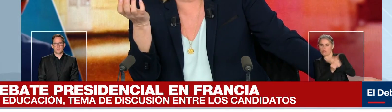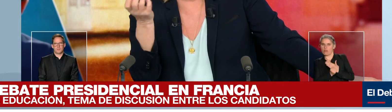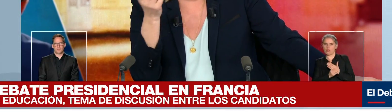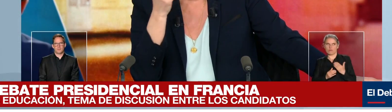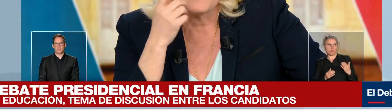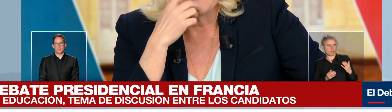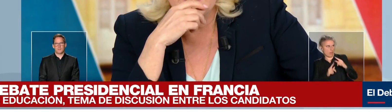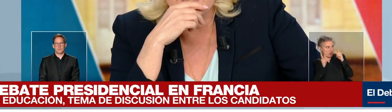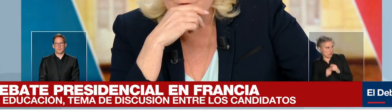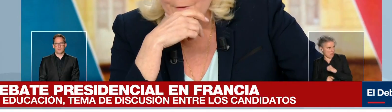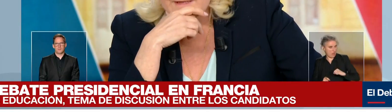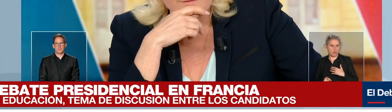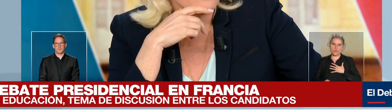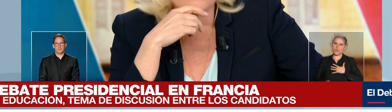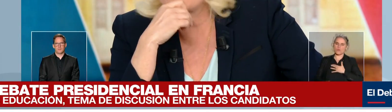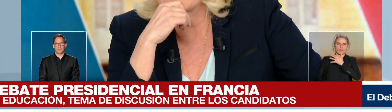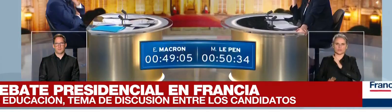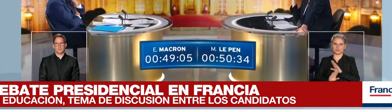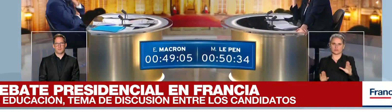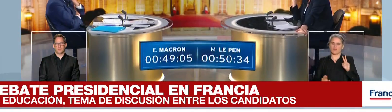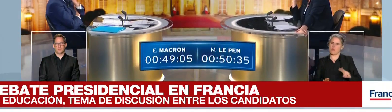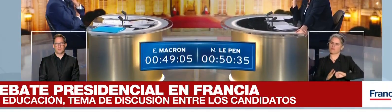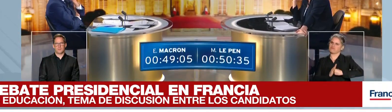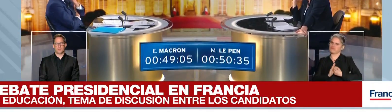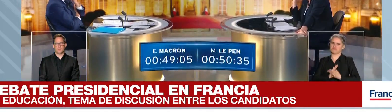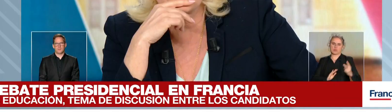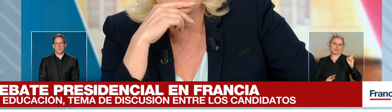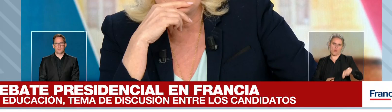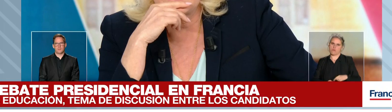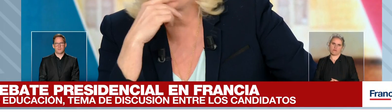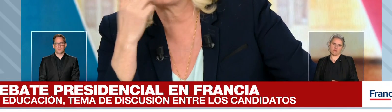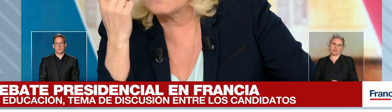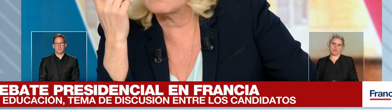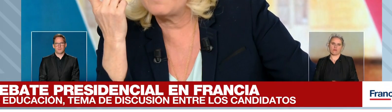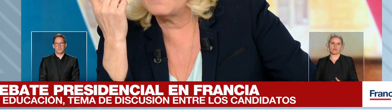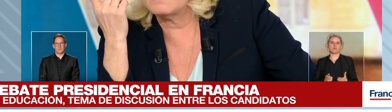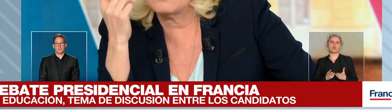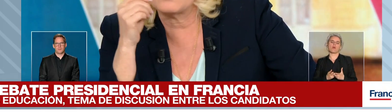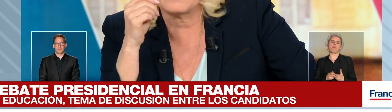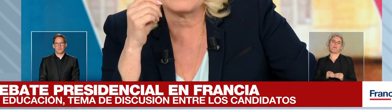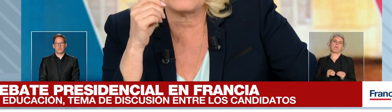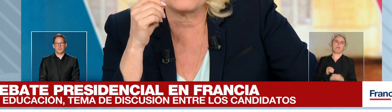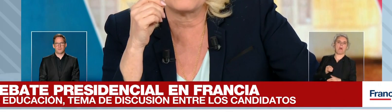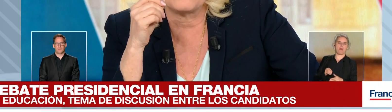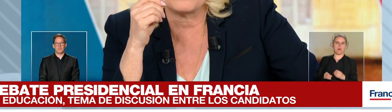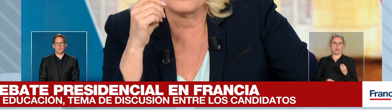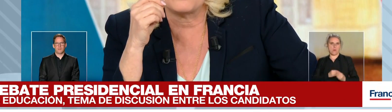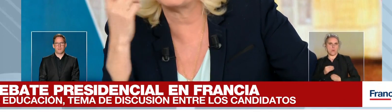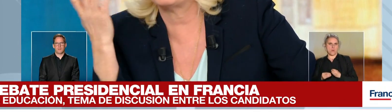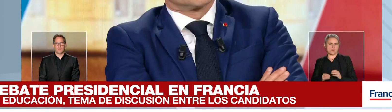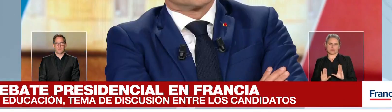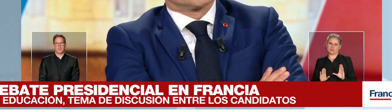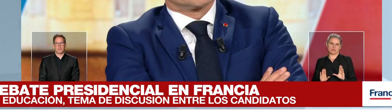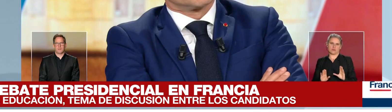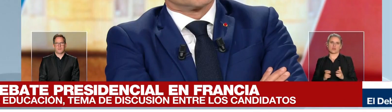en paz y respetando al profesor. Pienso que hay que ser mucho más severo. Pienso que hay que